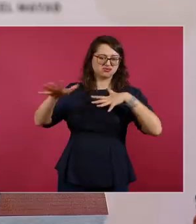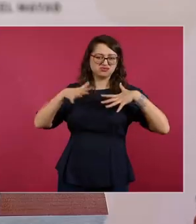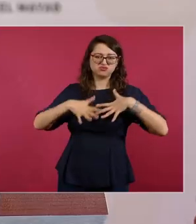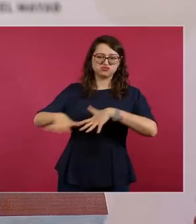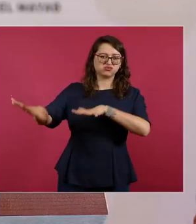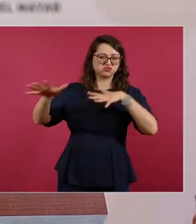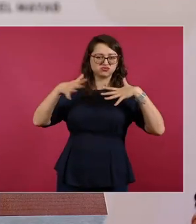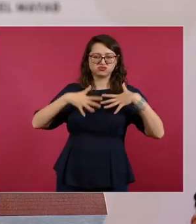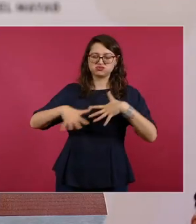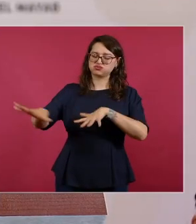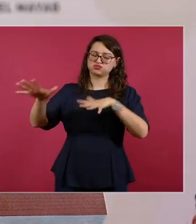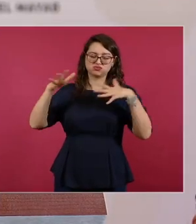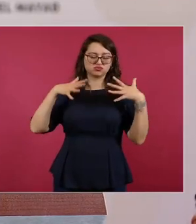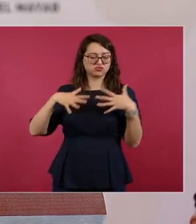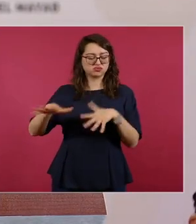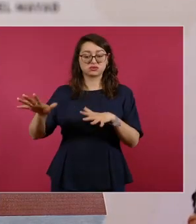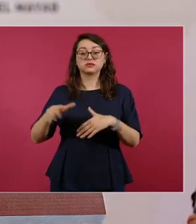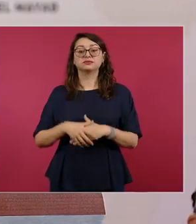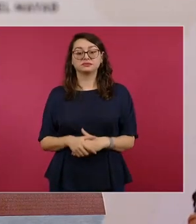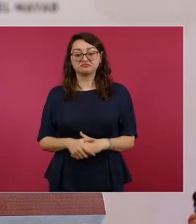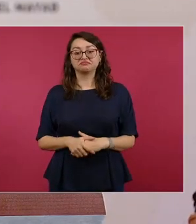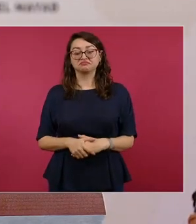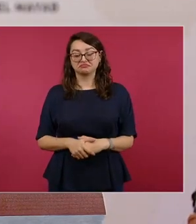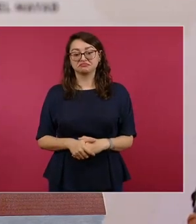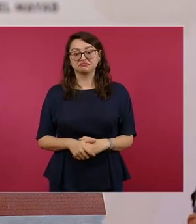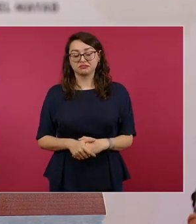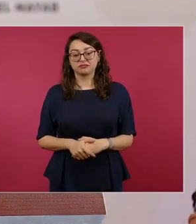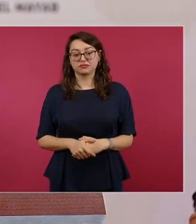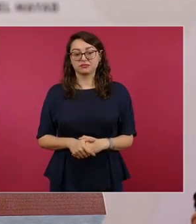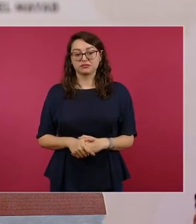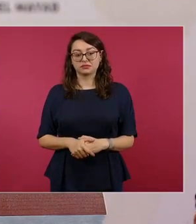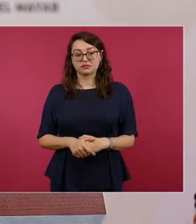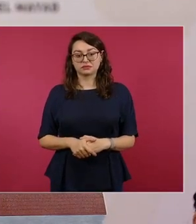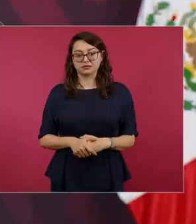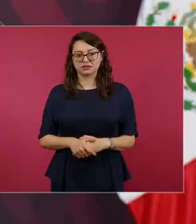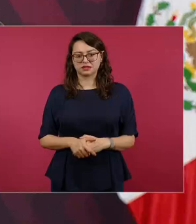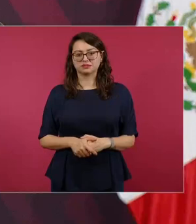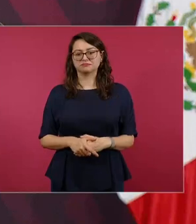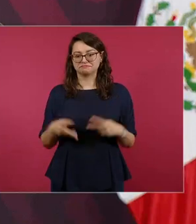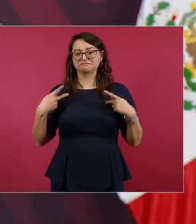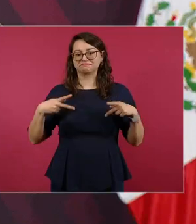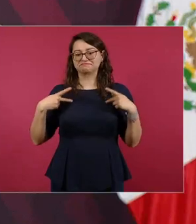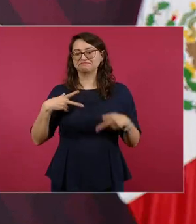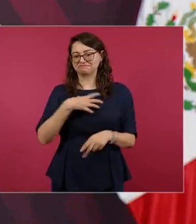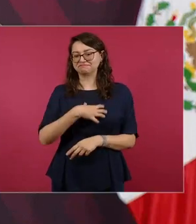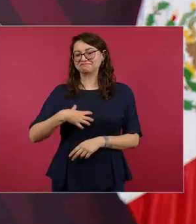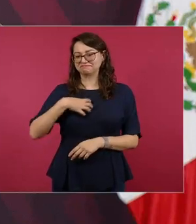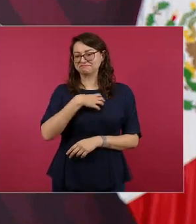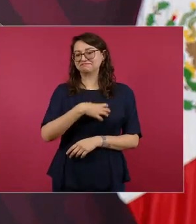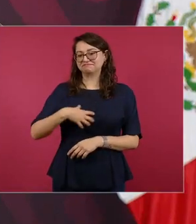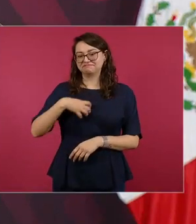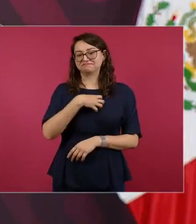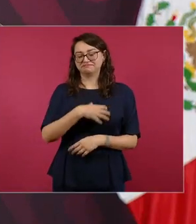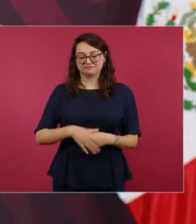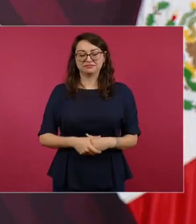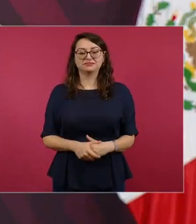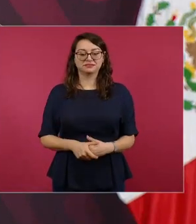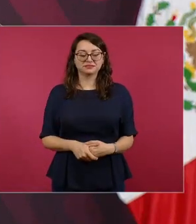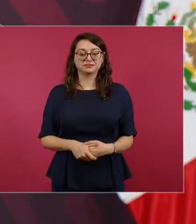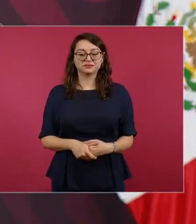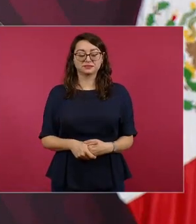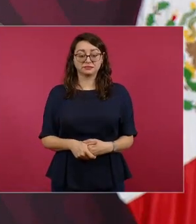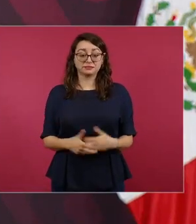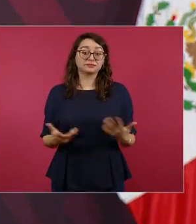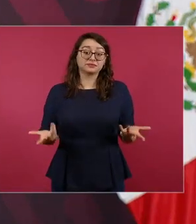de vehículos está muy contenta la gente entonces